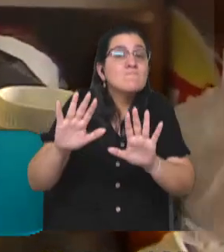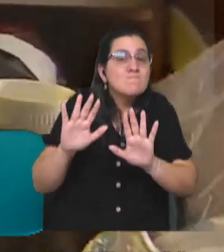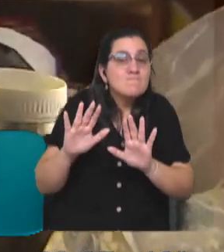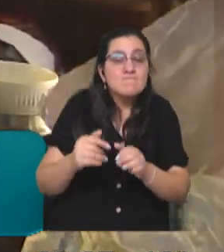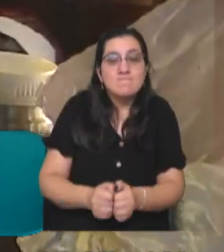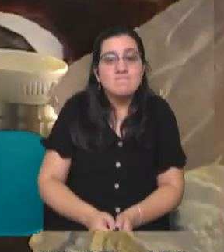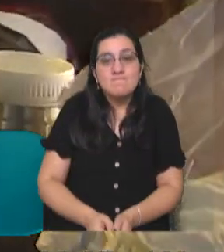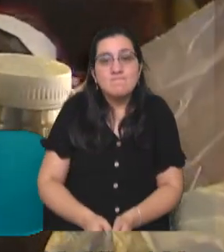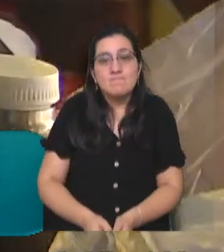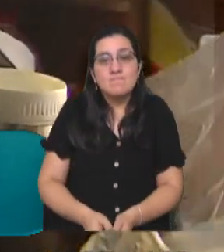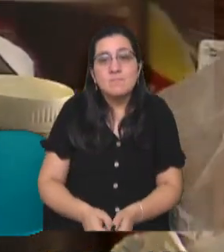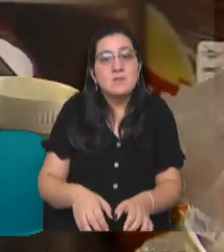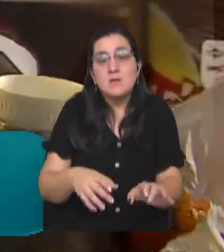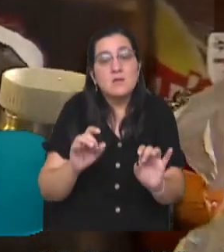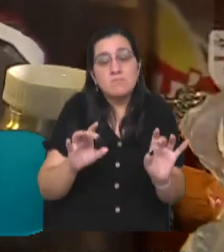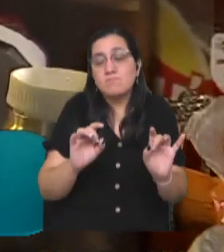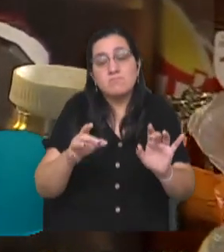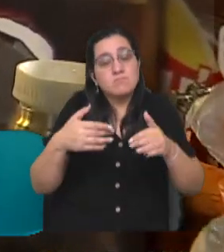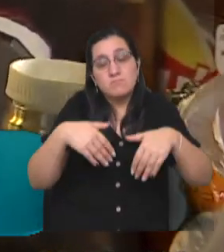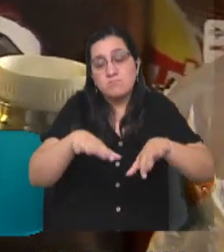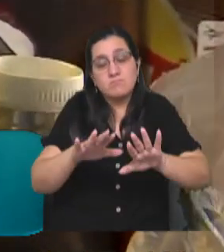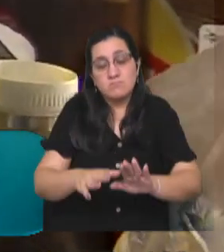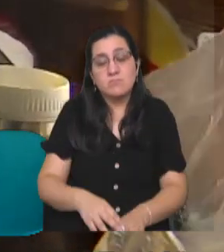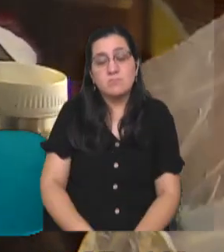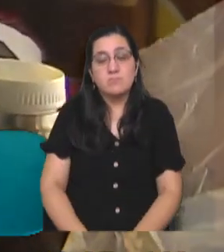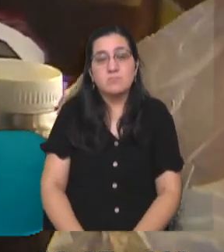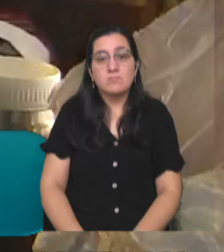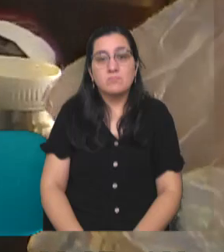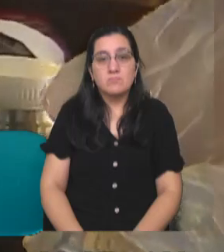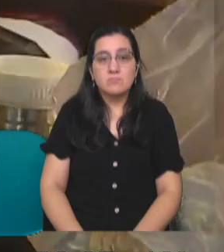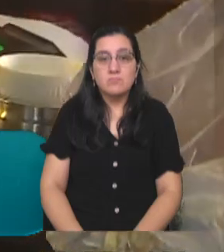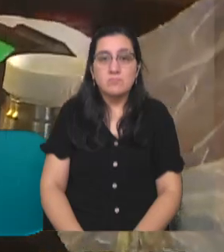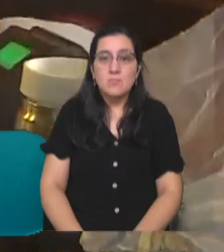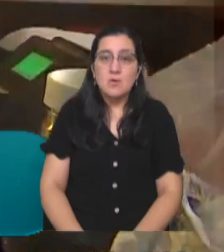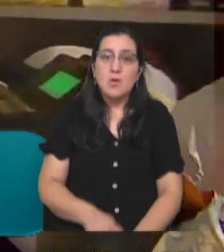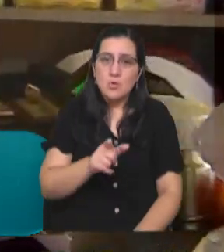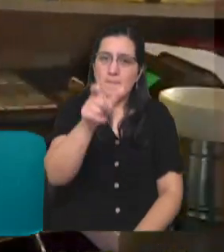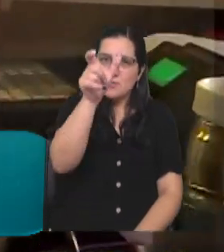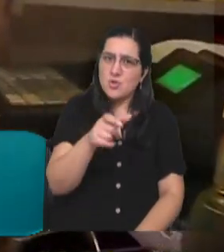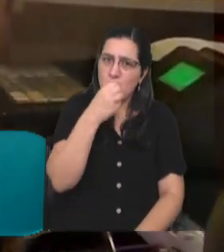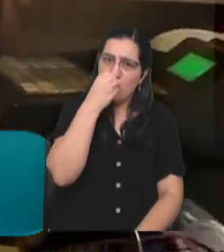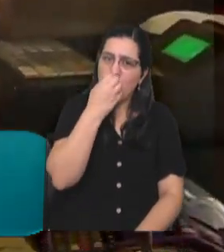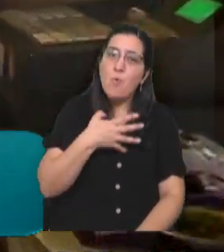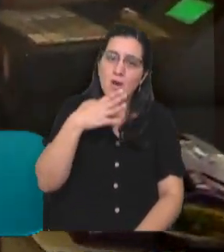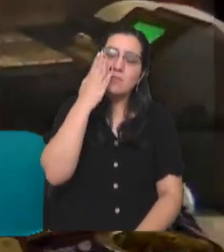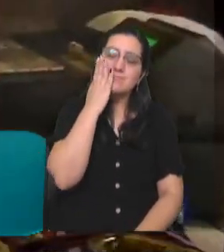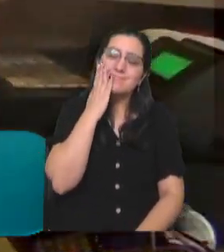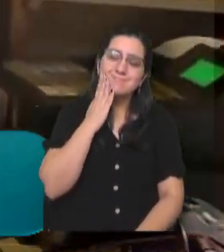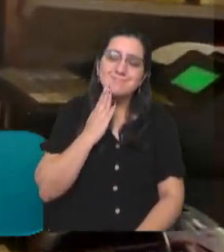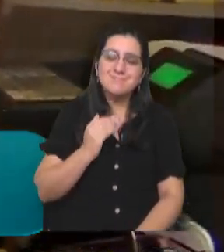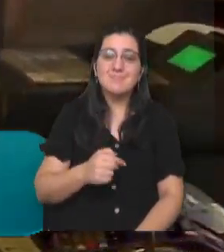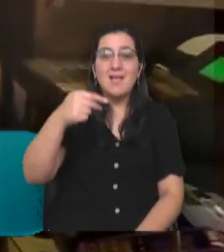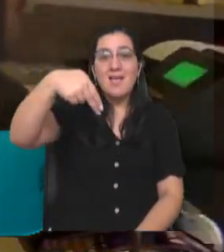fuiste, debe ser por algo de bien que te viene. ¿Qué ser humano del bien, Néstor? ¿Qué ser de Lufito que hemos encontrado,